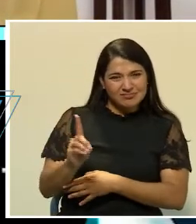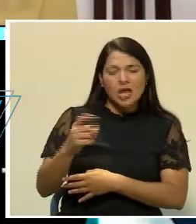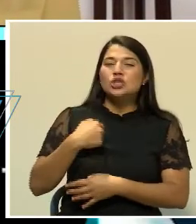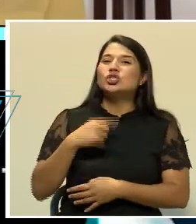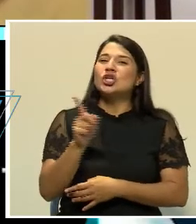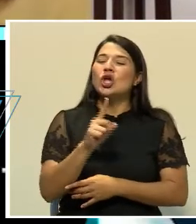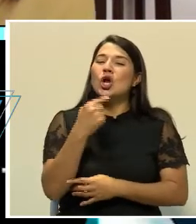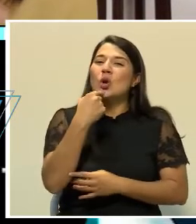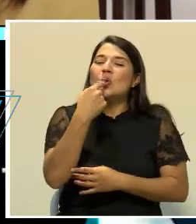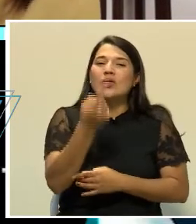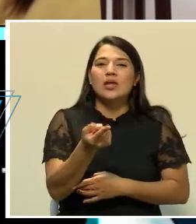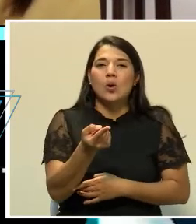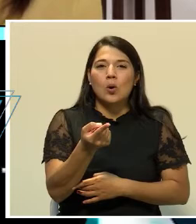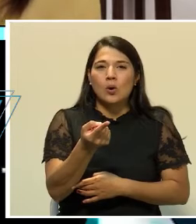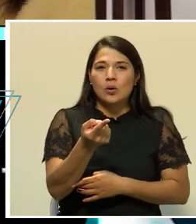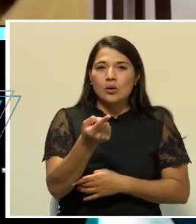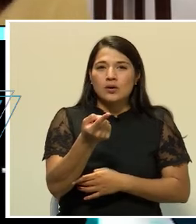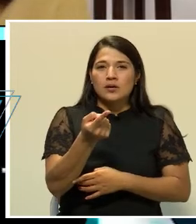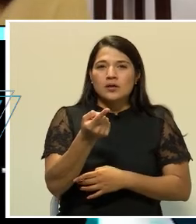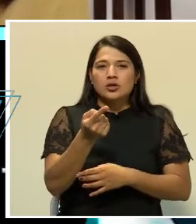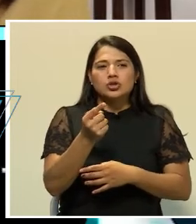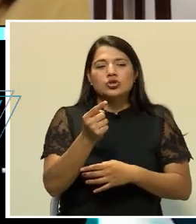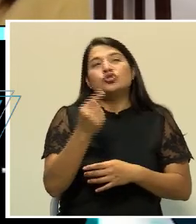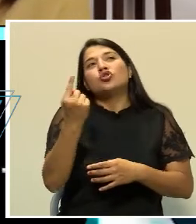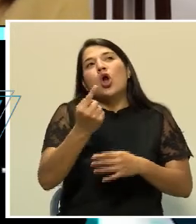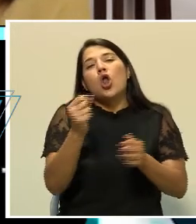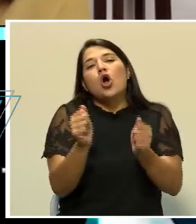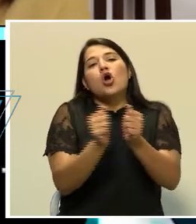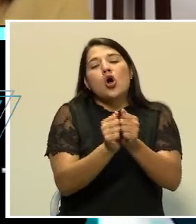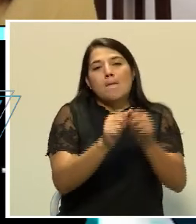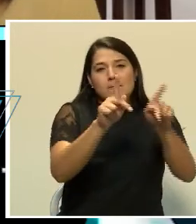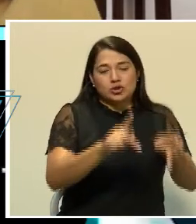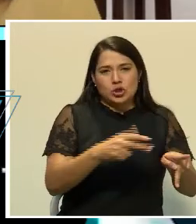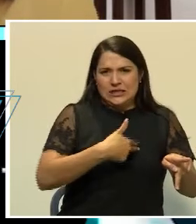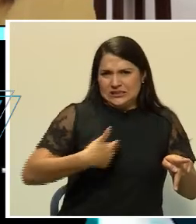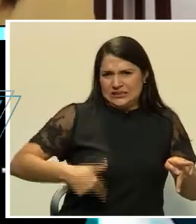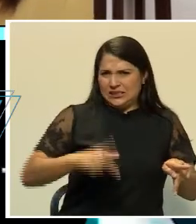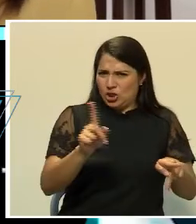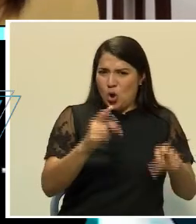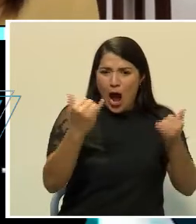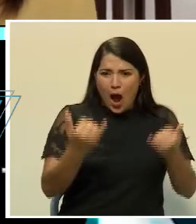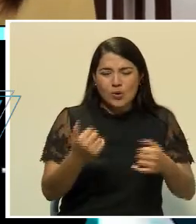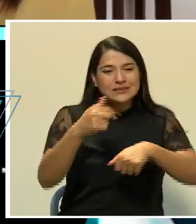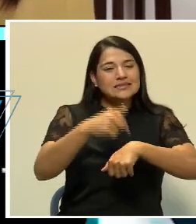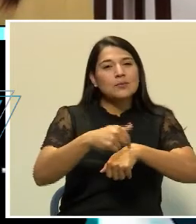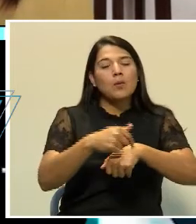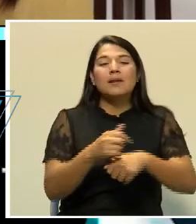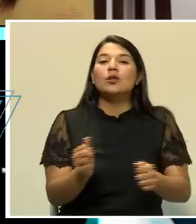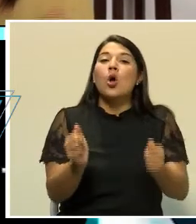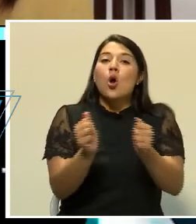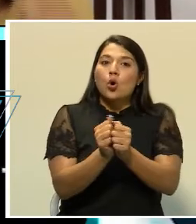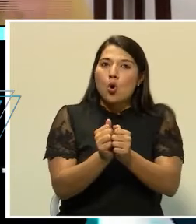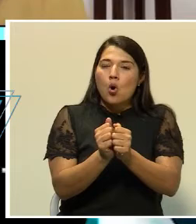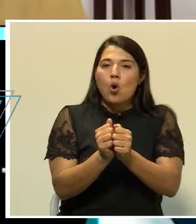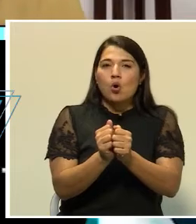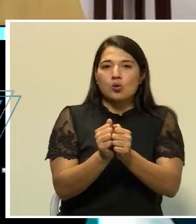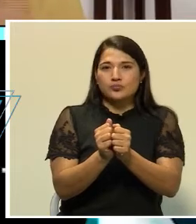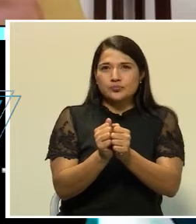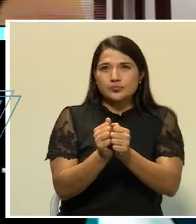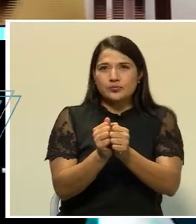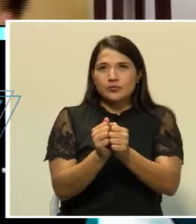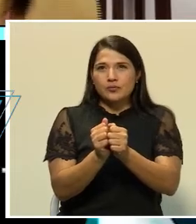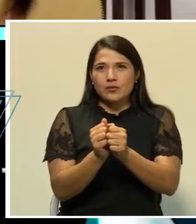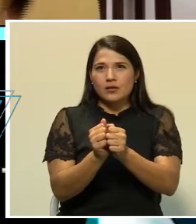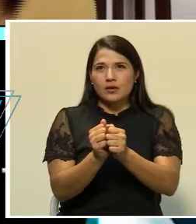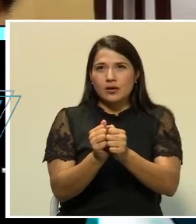digo exactamente único y exclusivo por los chinos. Realmente en este momento estamos como en la situación de la vaquita con el rótulo